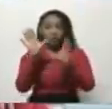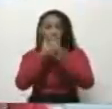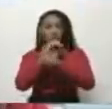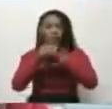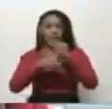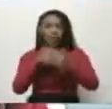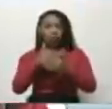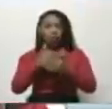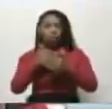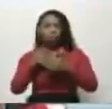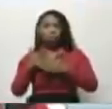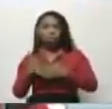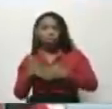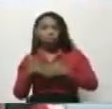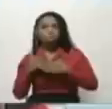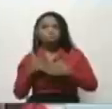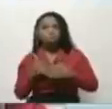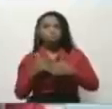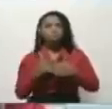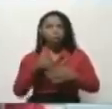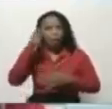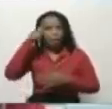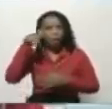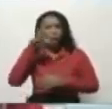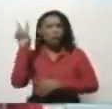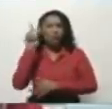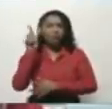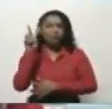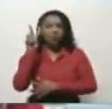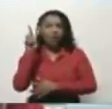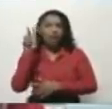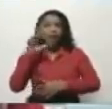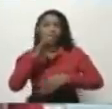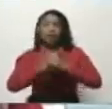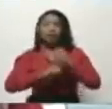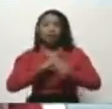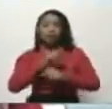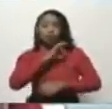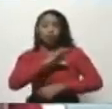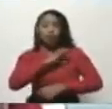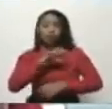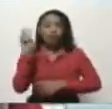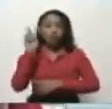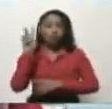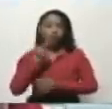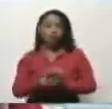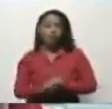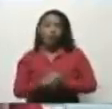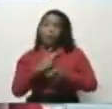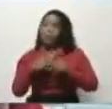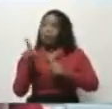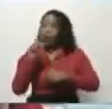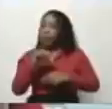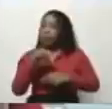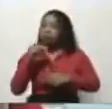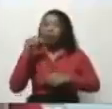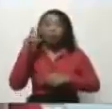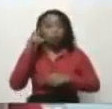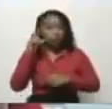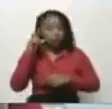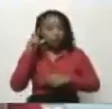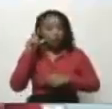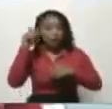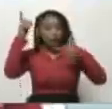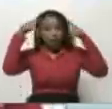cuánto atraso a el pueblo de Venezuela y a la sociedad venezolana. Pero también le escuché decir a Chávez, así como